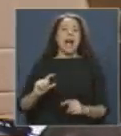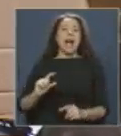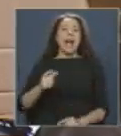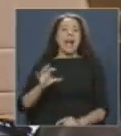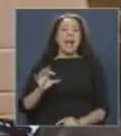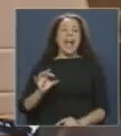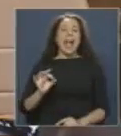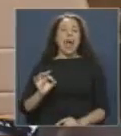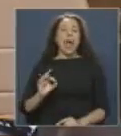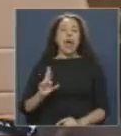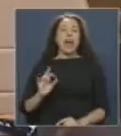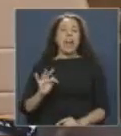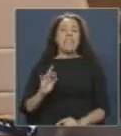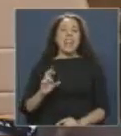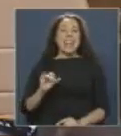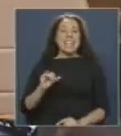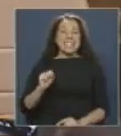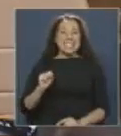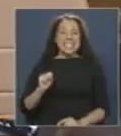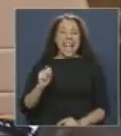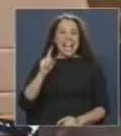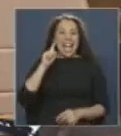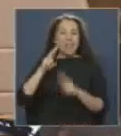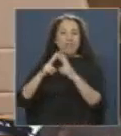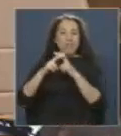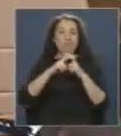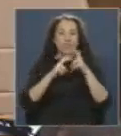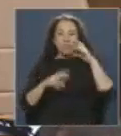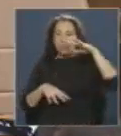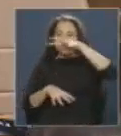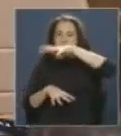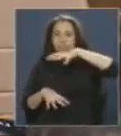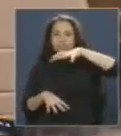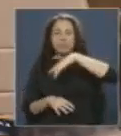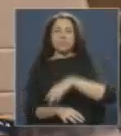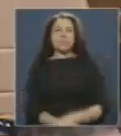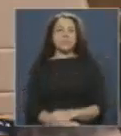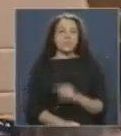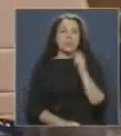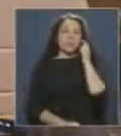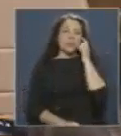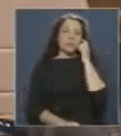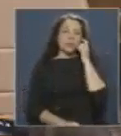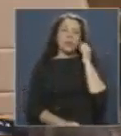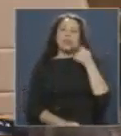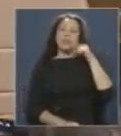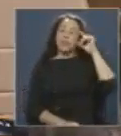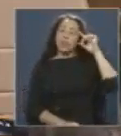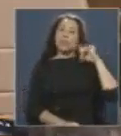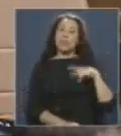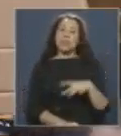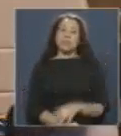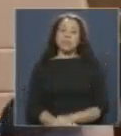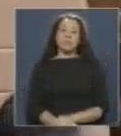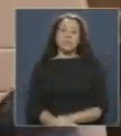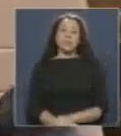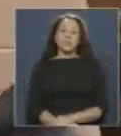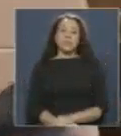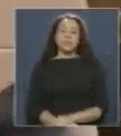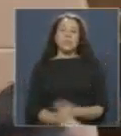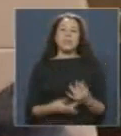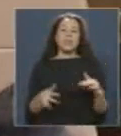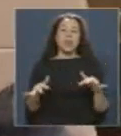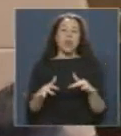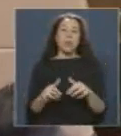día existen como datos electorales que sabemos que son